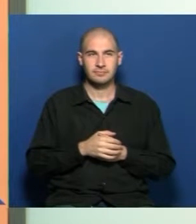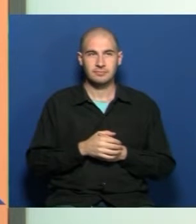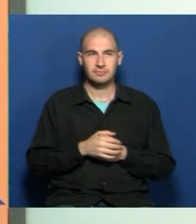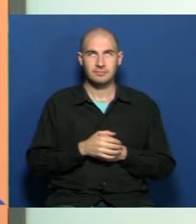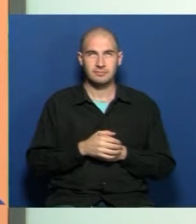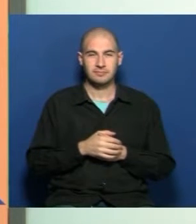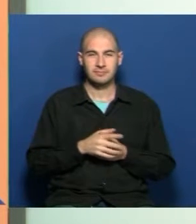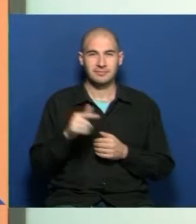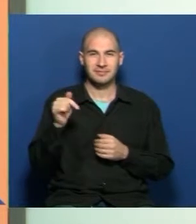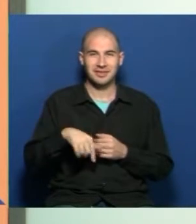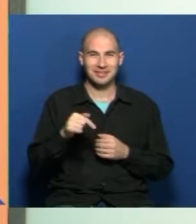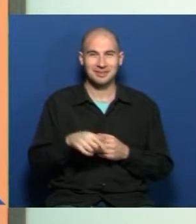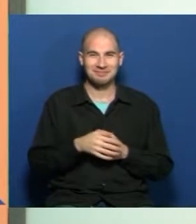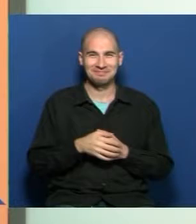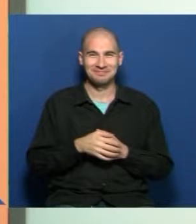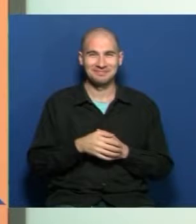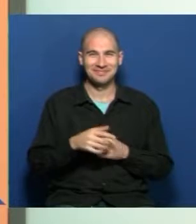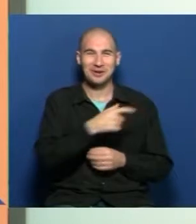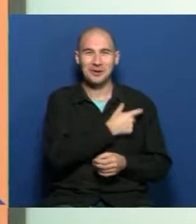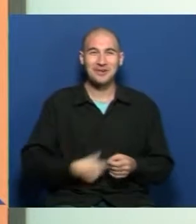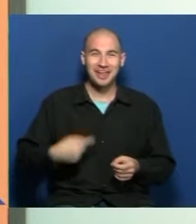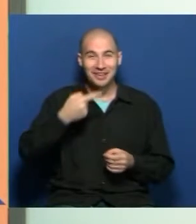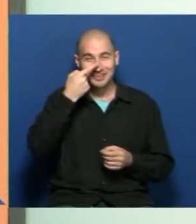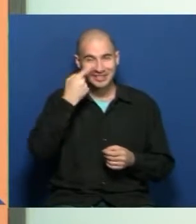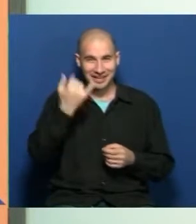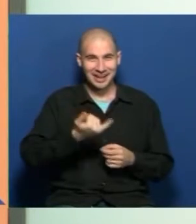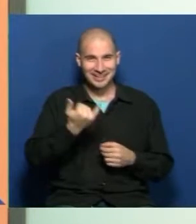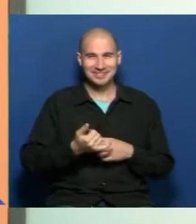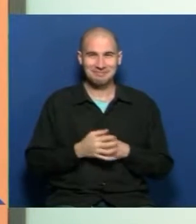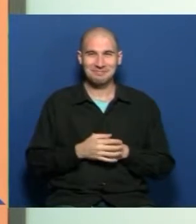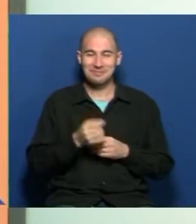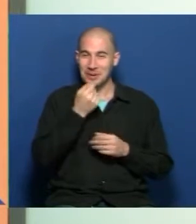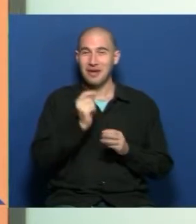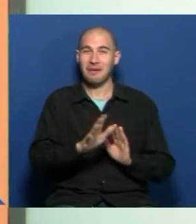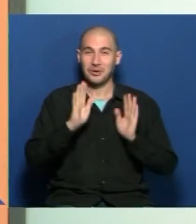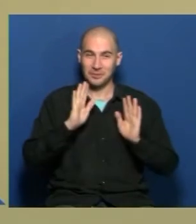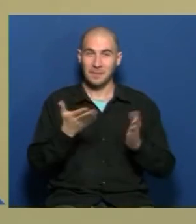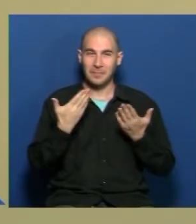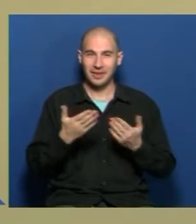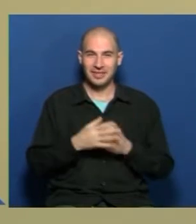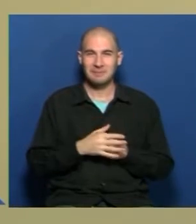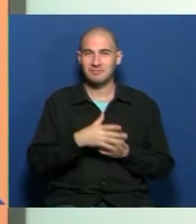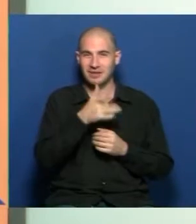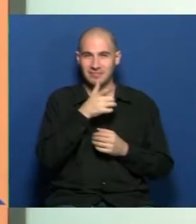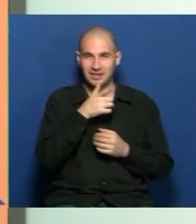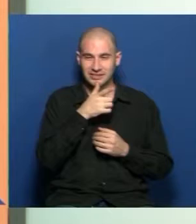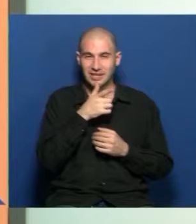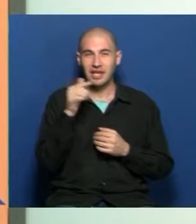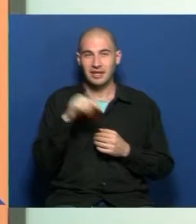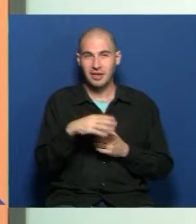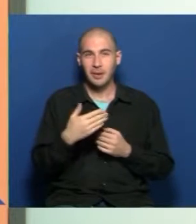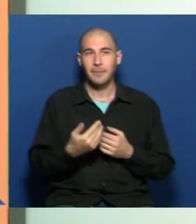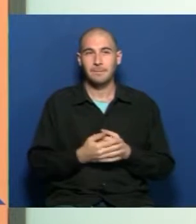que se ha visto al gobernador interesado en el tema. Bien. O sea, si está la posibilidad, yo creo que se va a